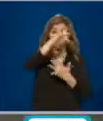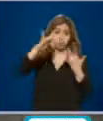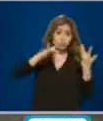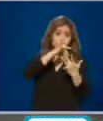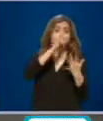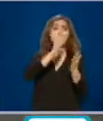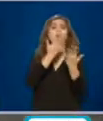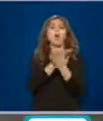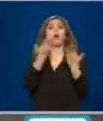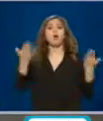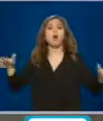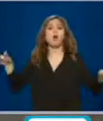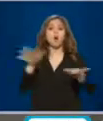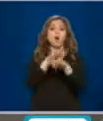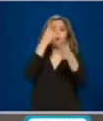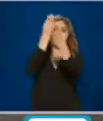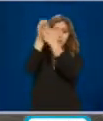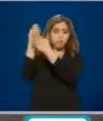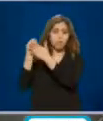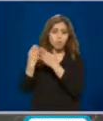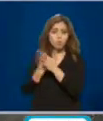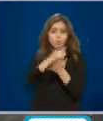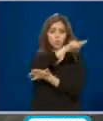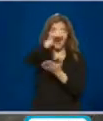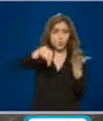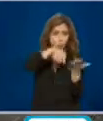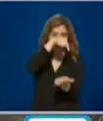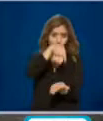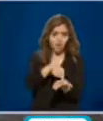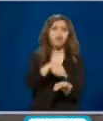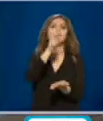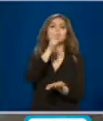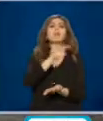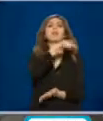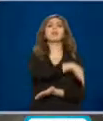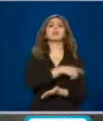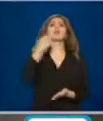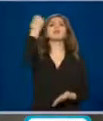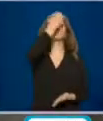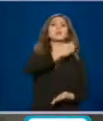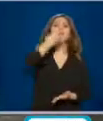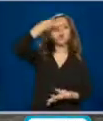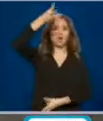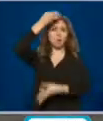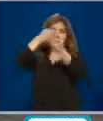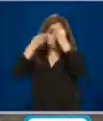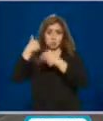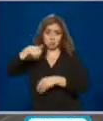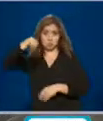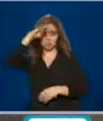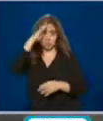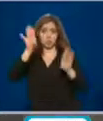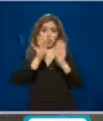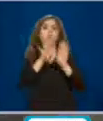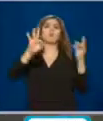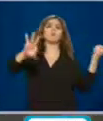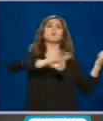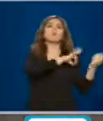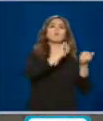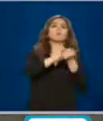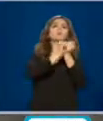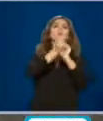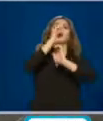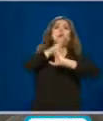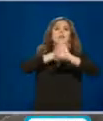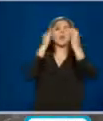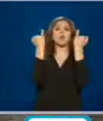ya ha sido remodelado este lugar y es un lugar donde se aprende, me imagino, a tocar y a cantar y